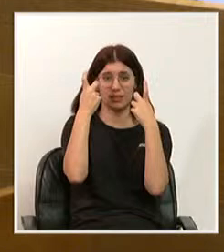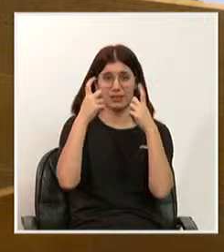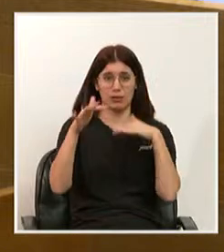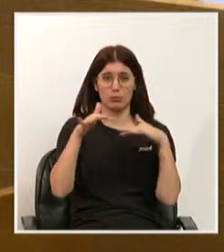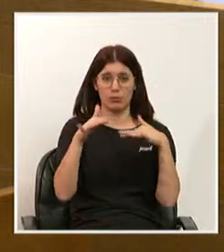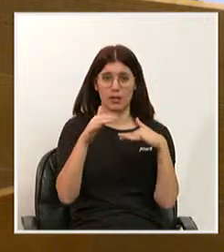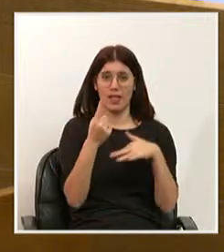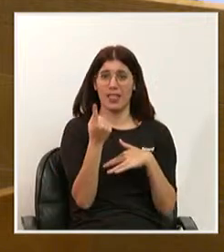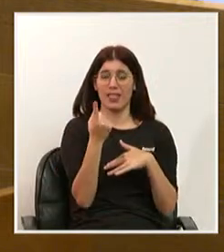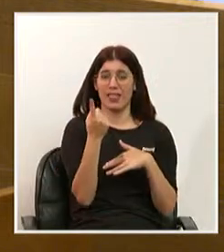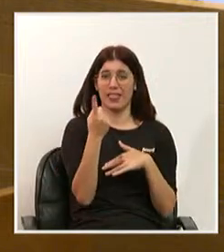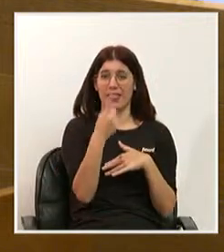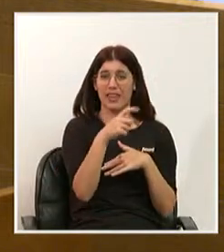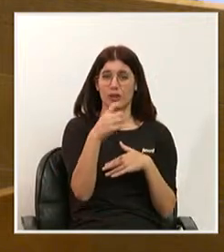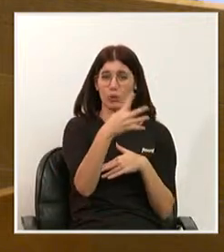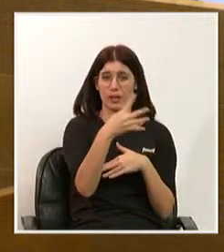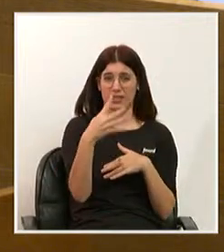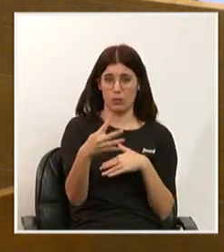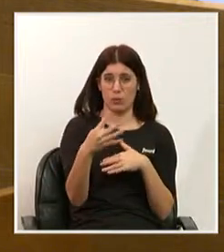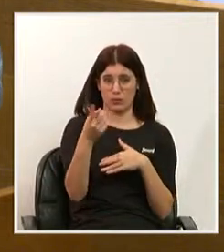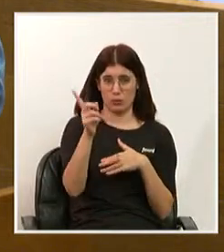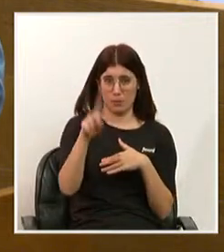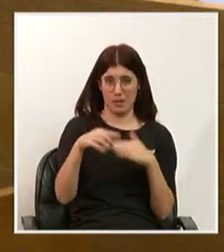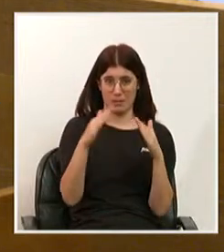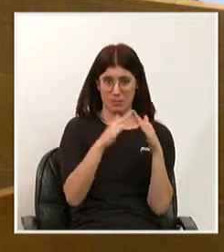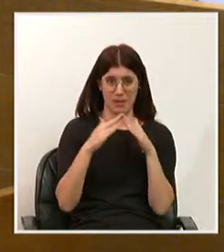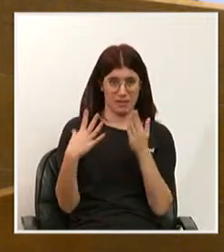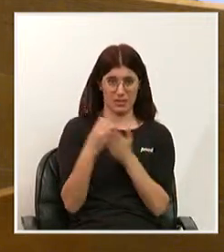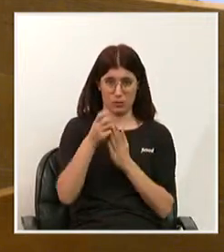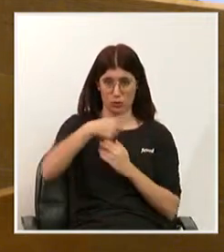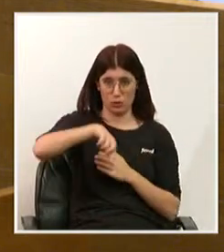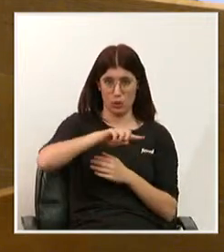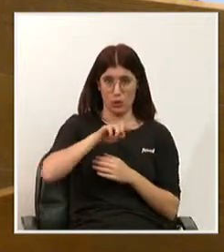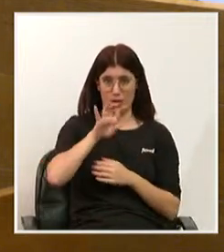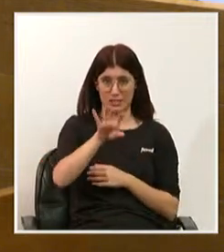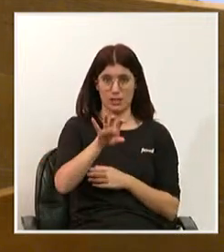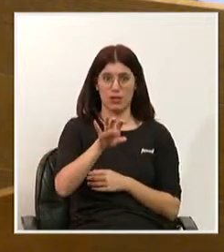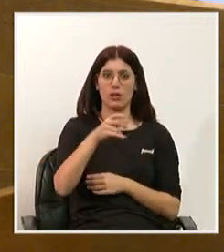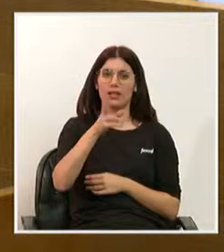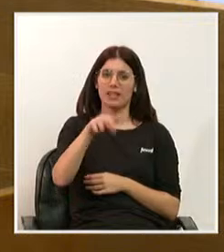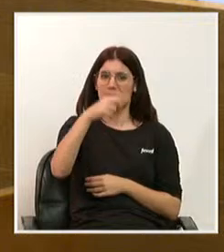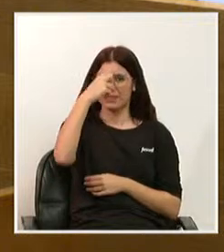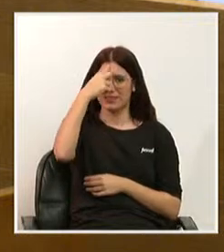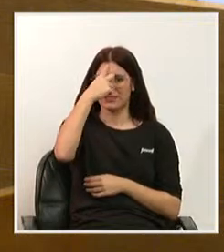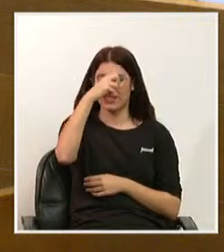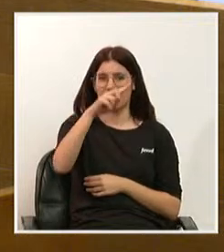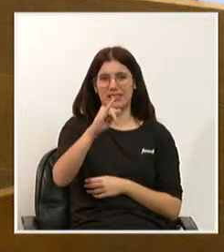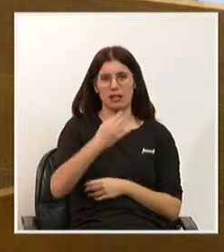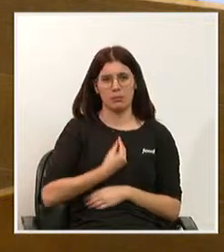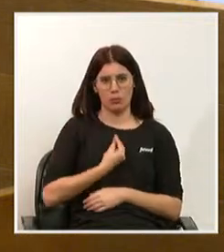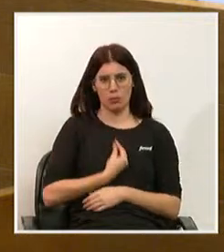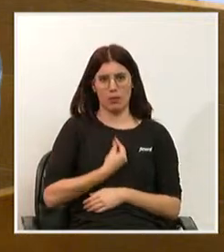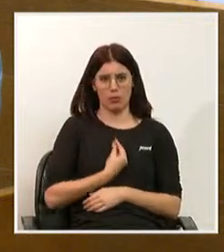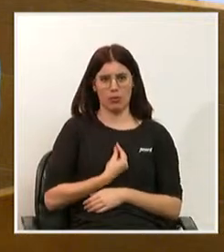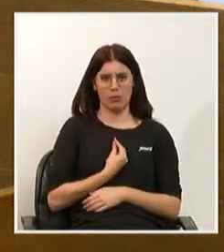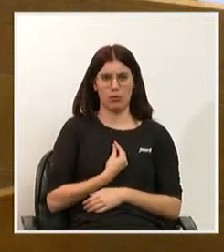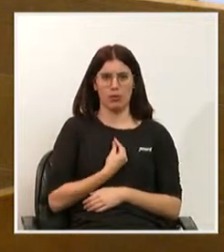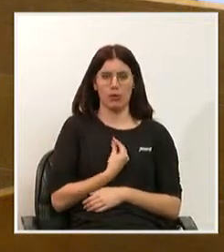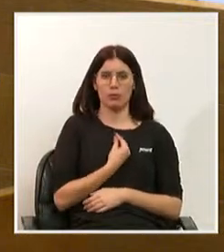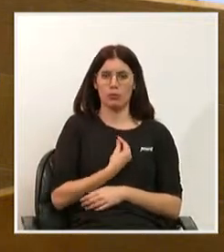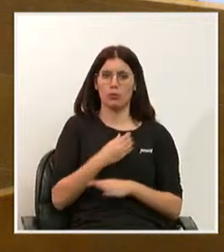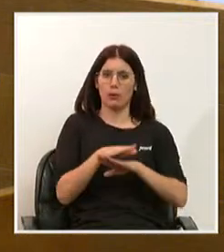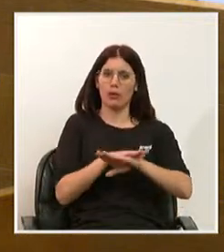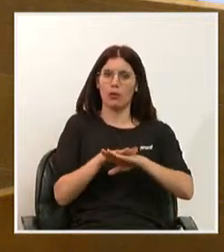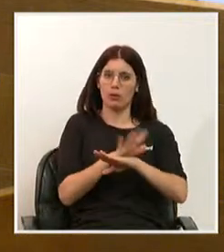de4 viv en y sabem tamb que cierta preocupa per del gober de españ